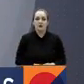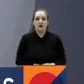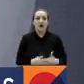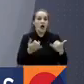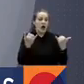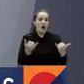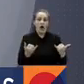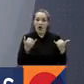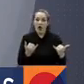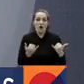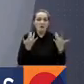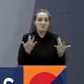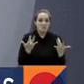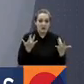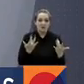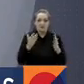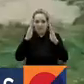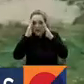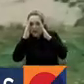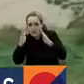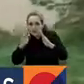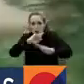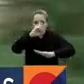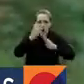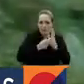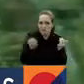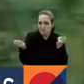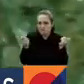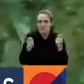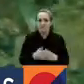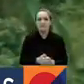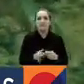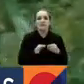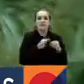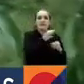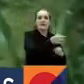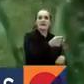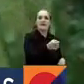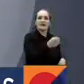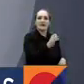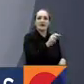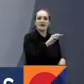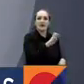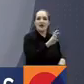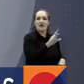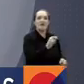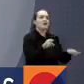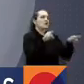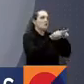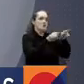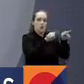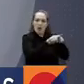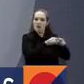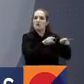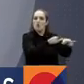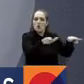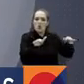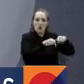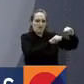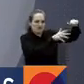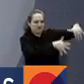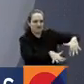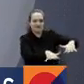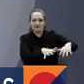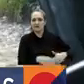a hacer una intervención integral bien, bien compleja. En Ginebra también se presentaron crecientes súbitas de ríos y afectaciones en vías por